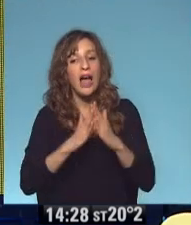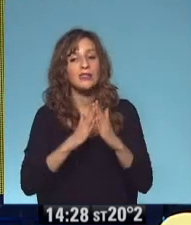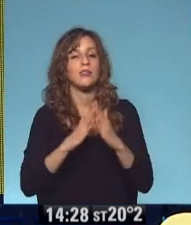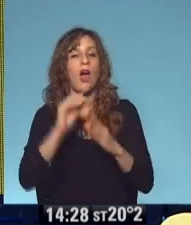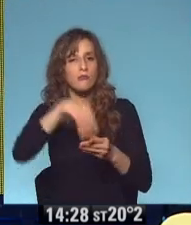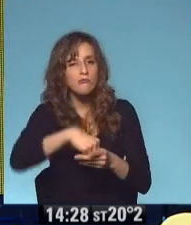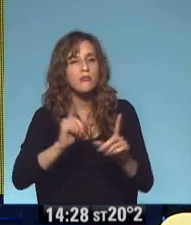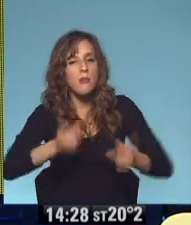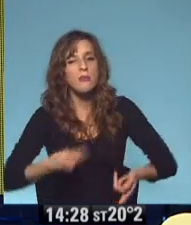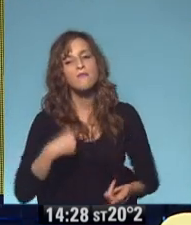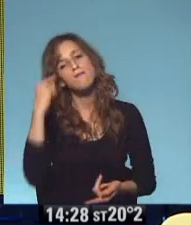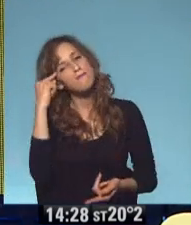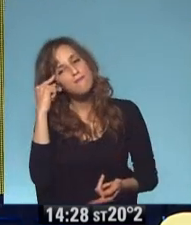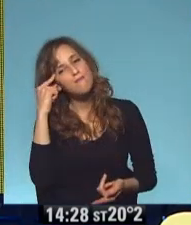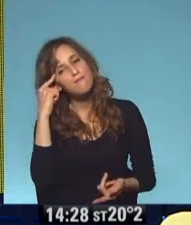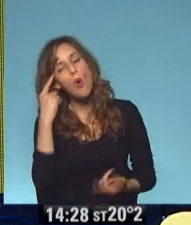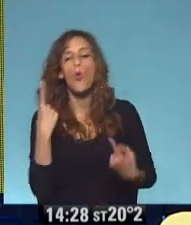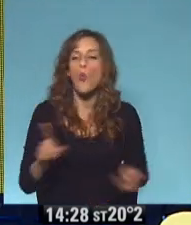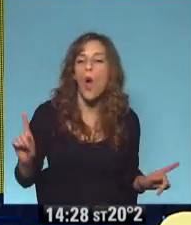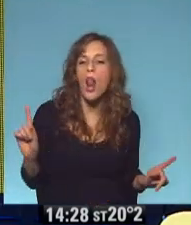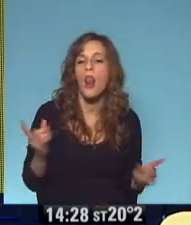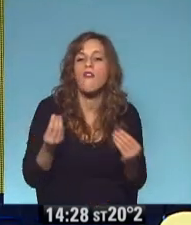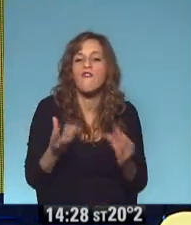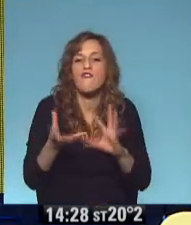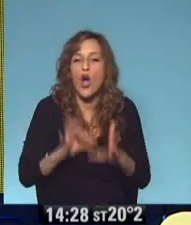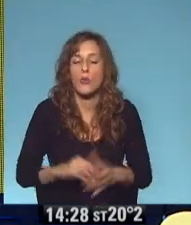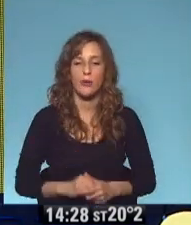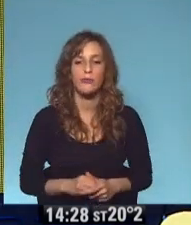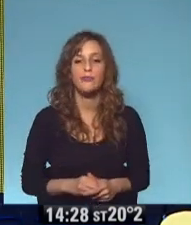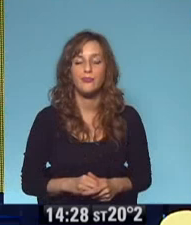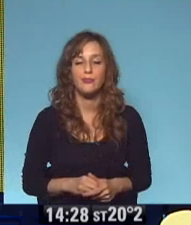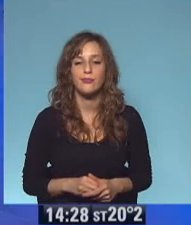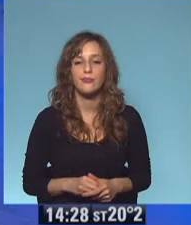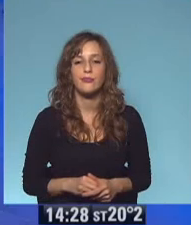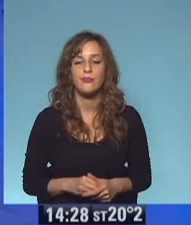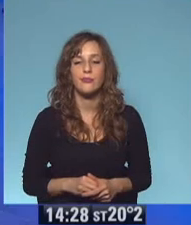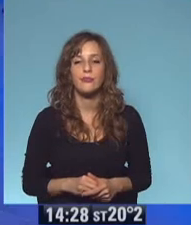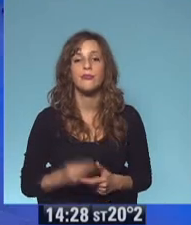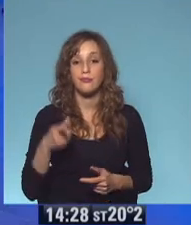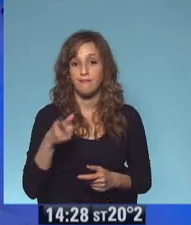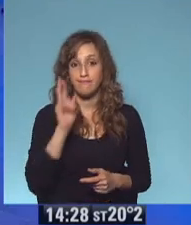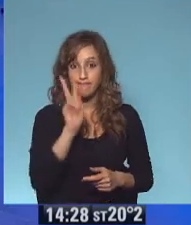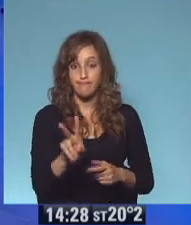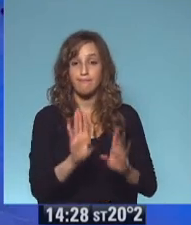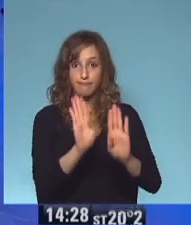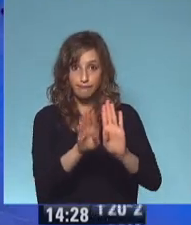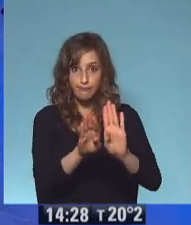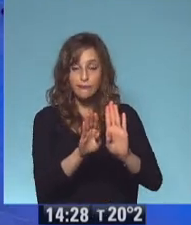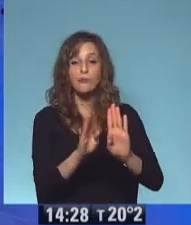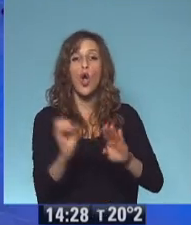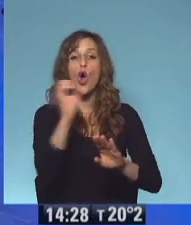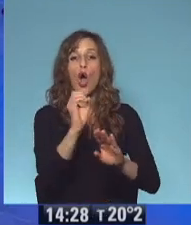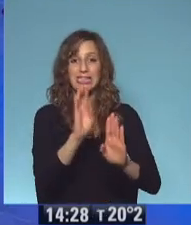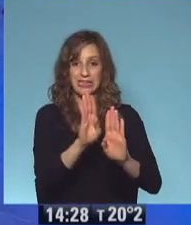camino agarrarían para ir, por ejemplo, de la entrada oeste. ¿Nos paramos en la entrada oeste? Entrada oeste. Entrada oeste. Acá. Mirando para la entrada